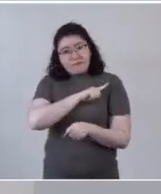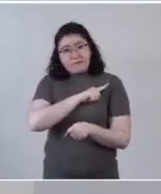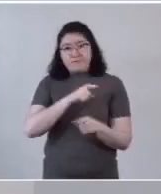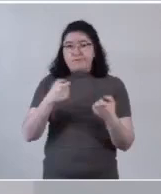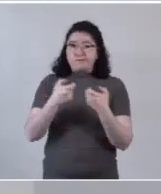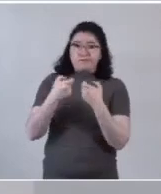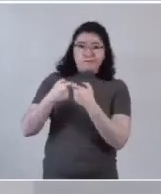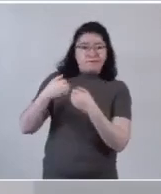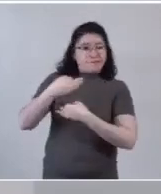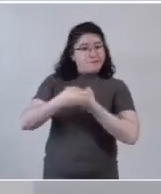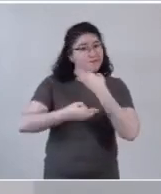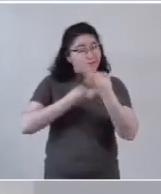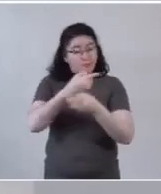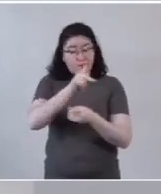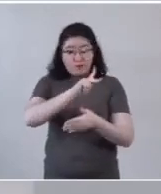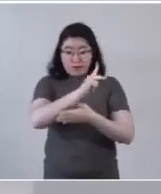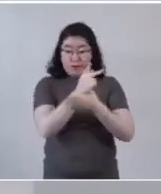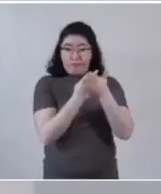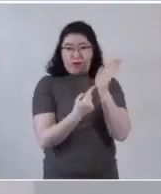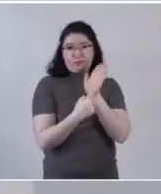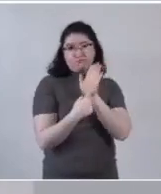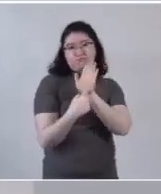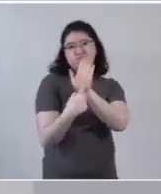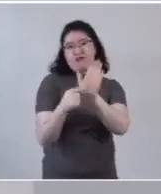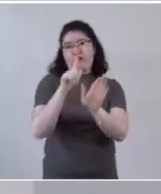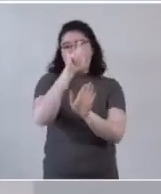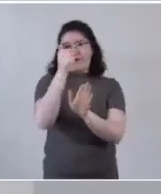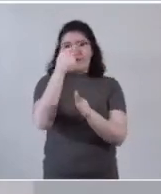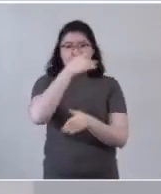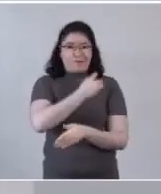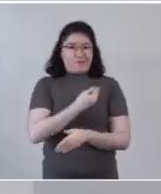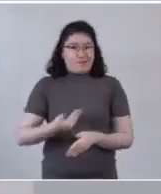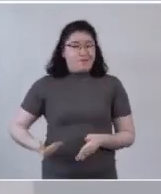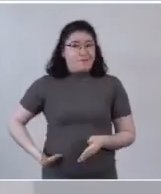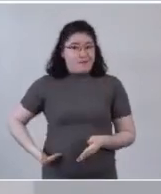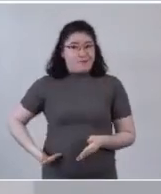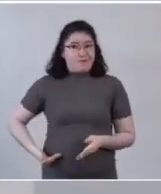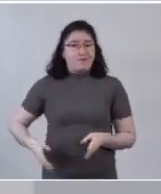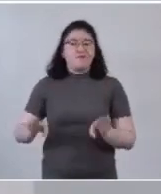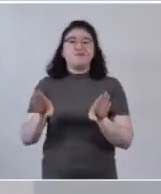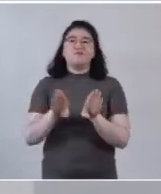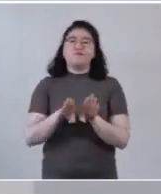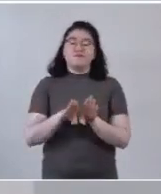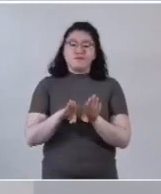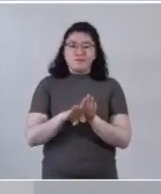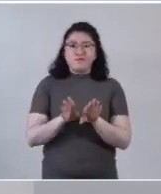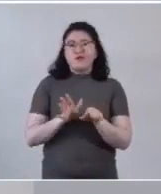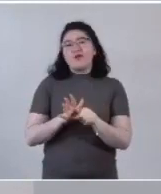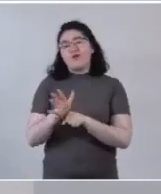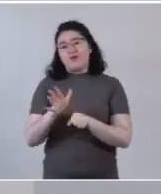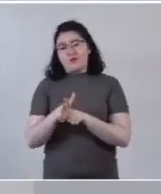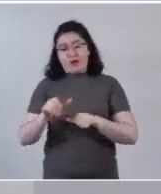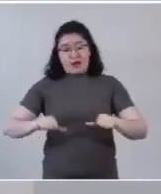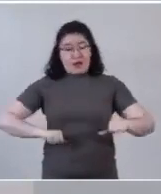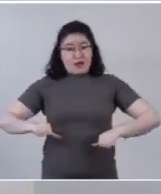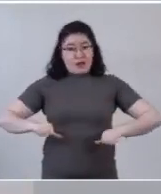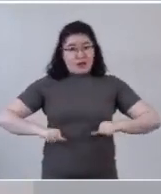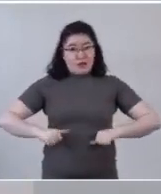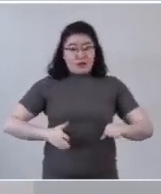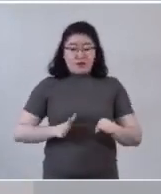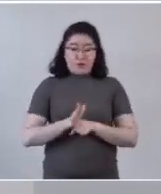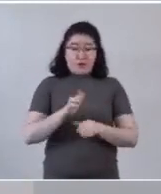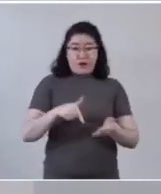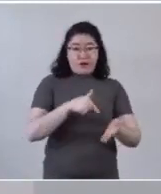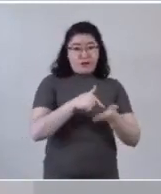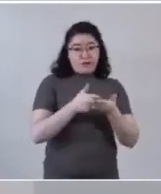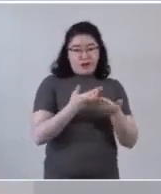la planeación para presentársela en su momento al presidente de qué actividades y qué municipios van a abrir antes dependiendo